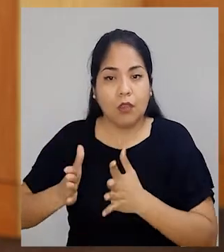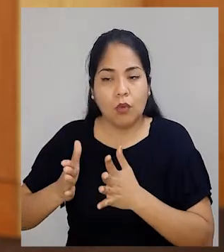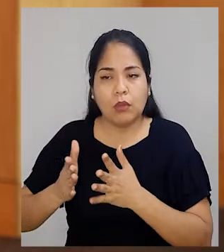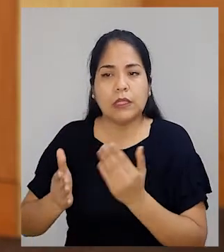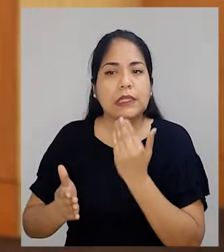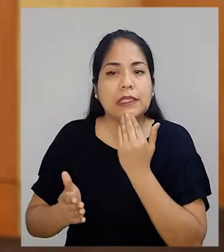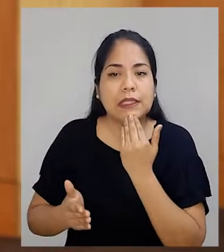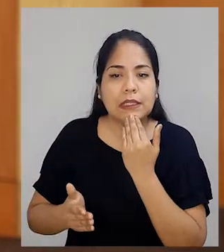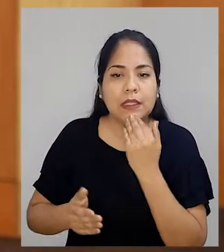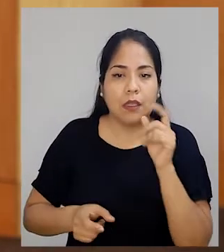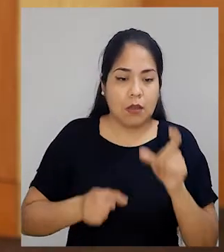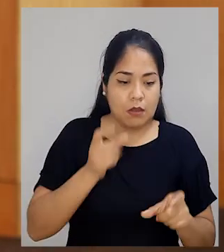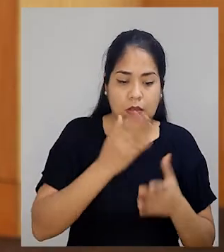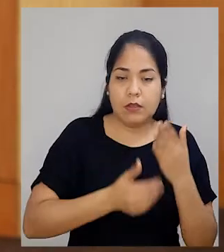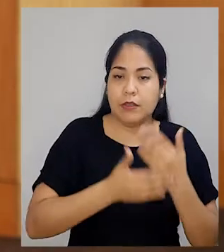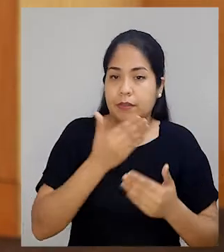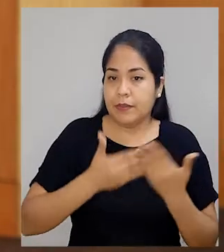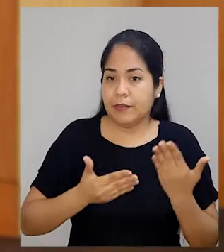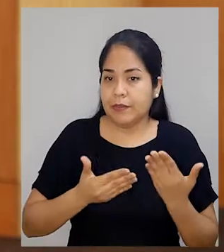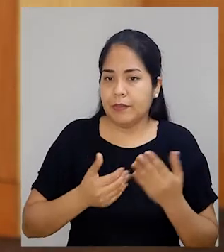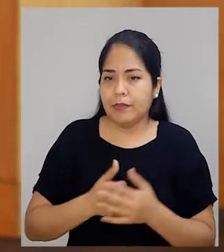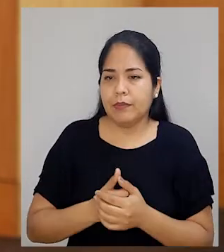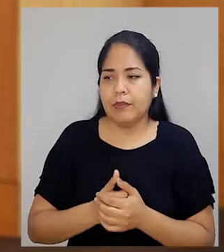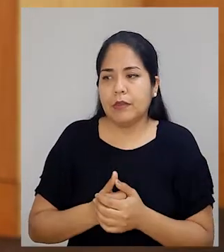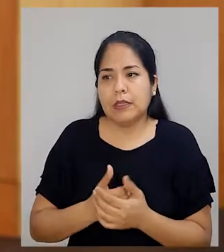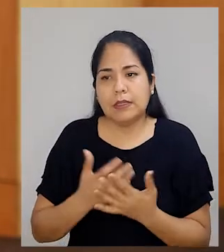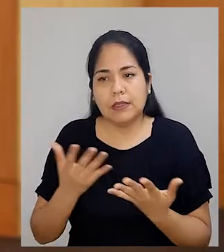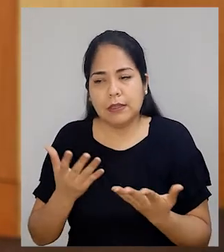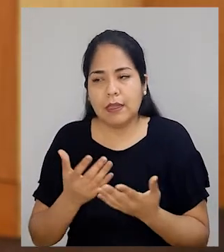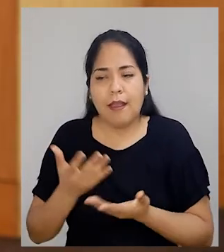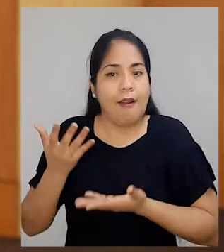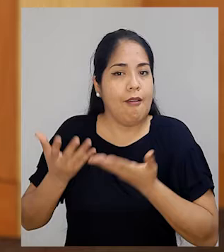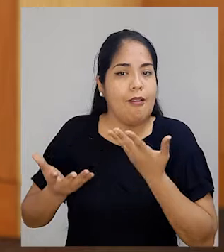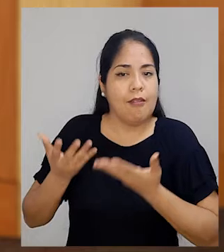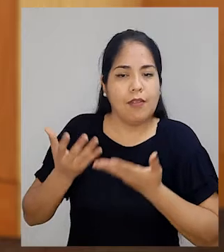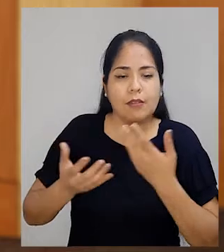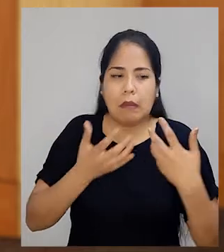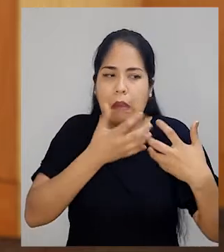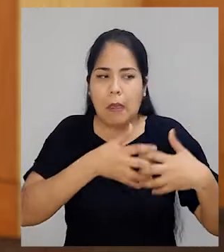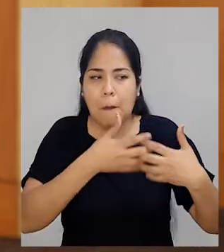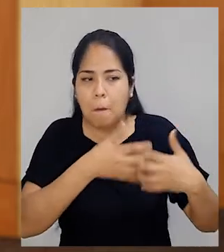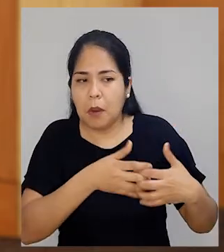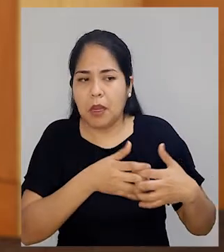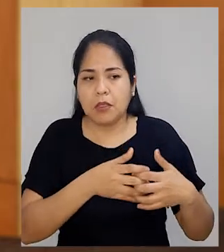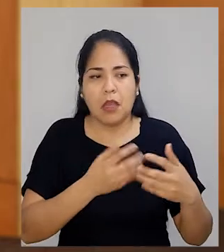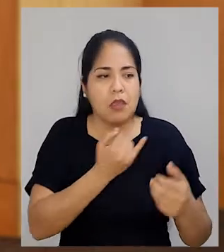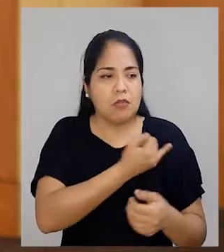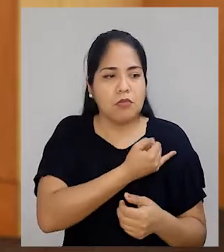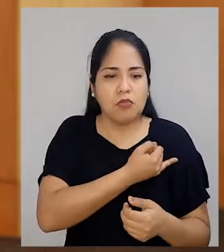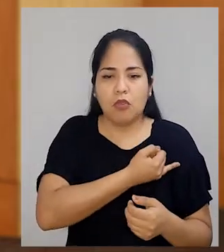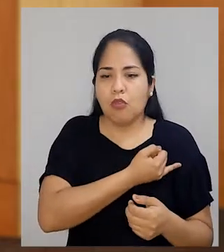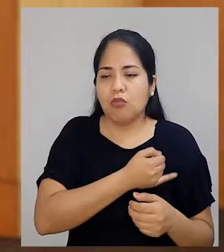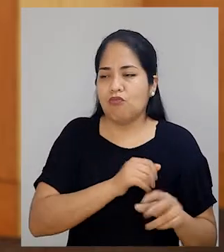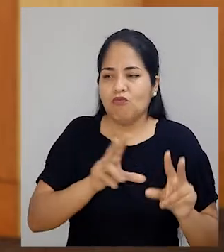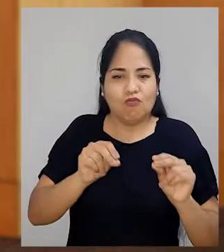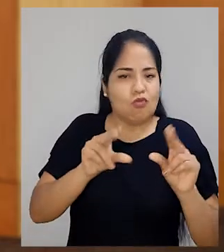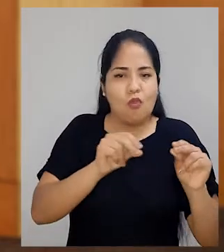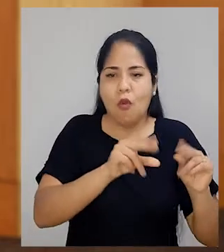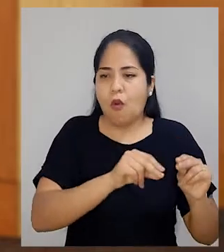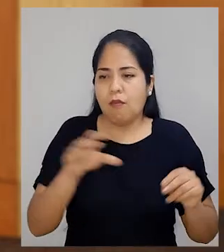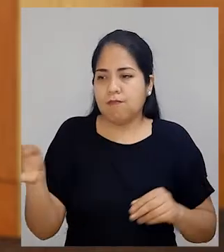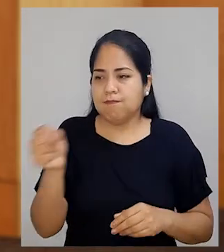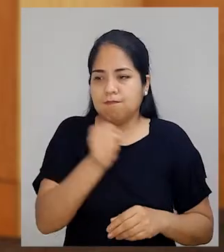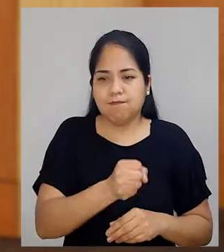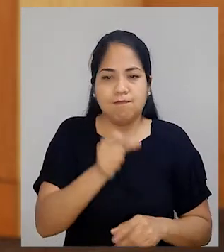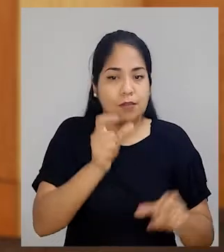porcentaje de trabajadores tienen que ser personas con discapacidad. Pero ¿qué pasa cuando aquellas empresas o aquellas instituciones